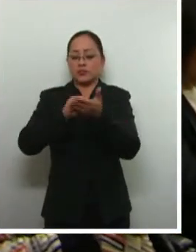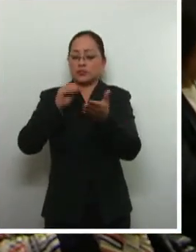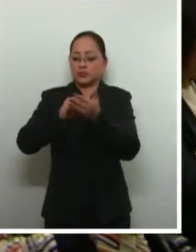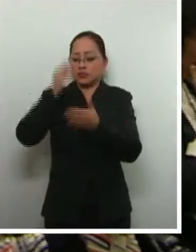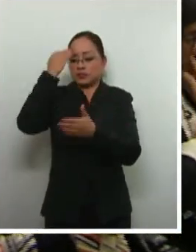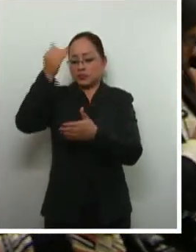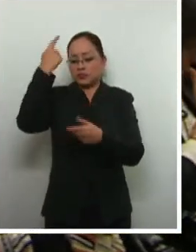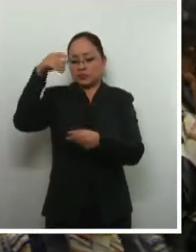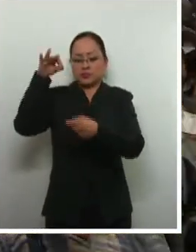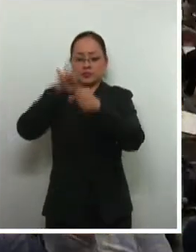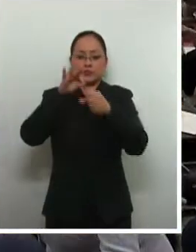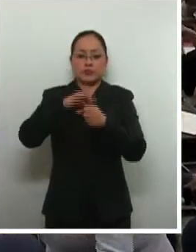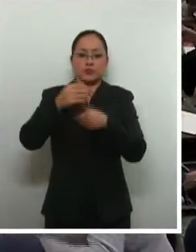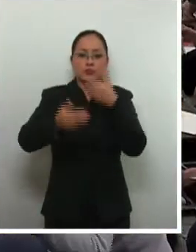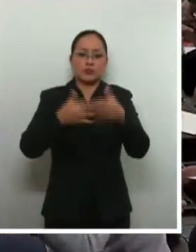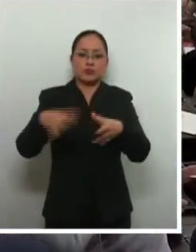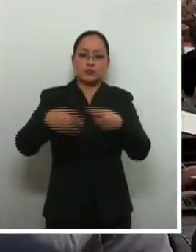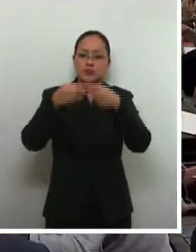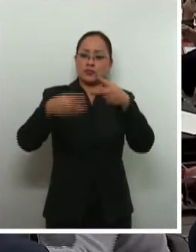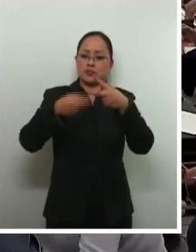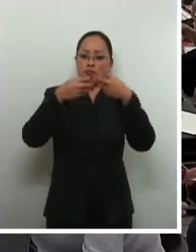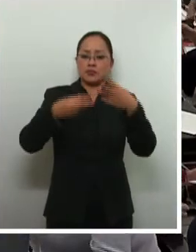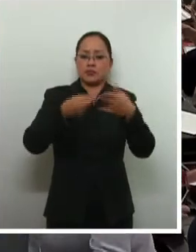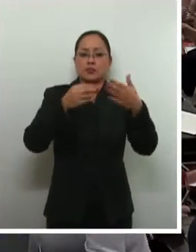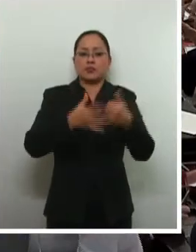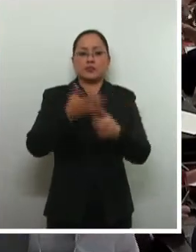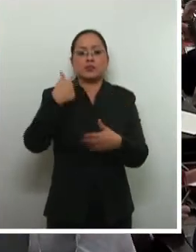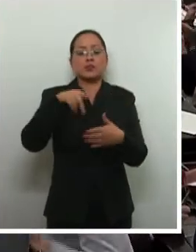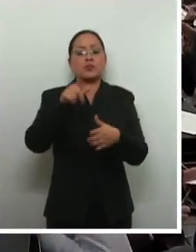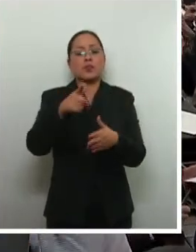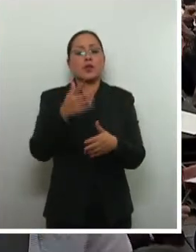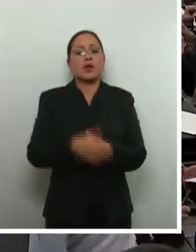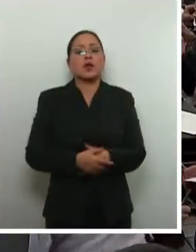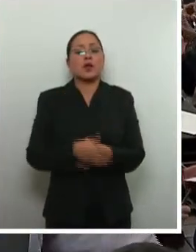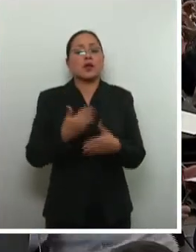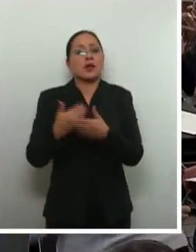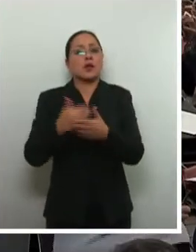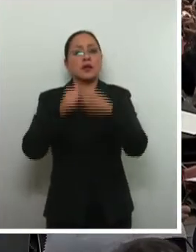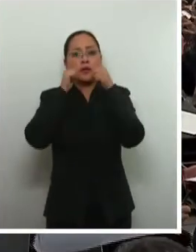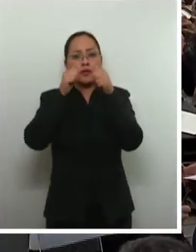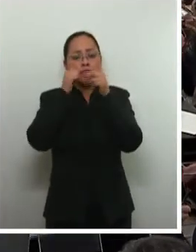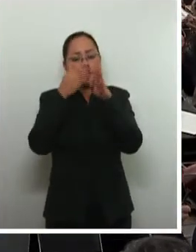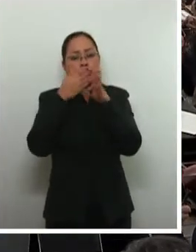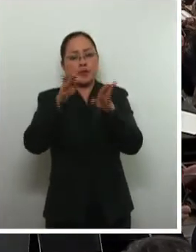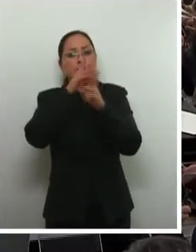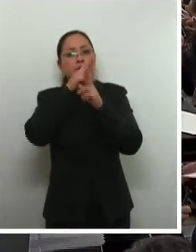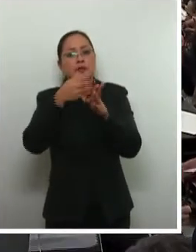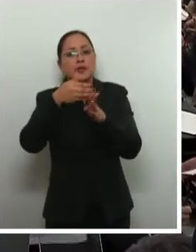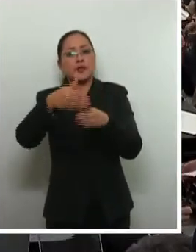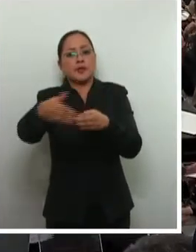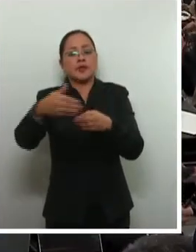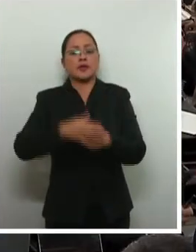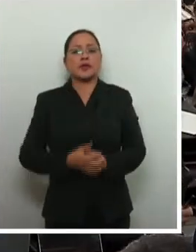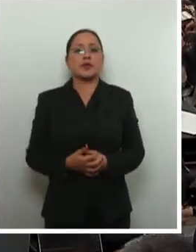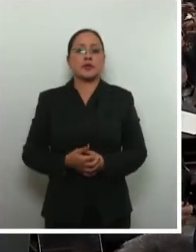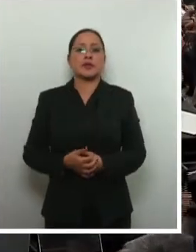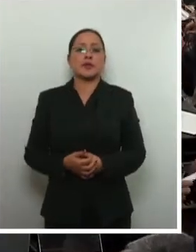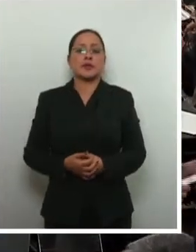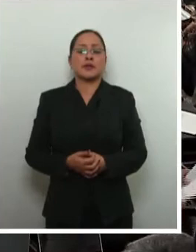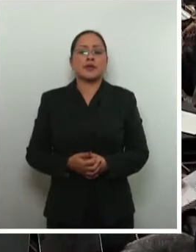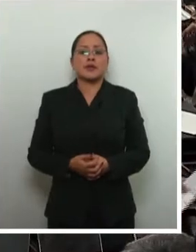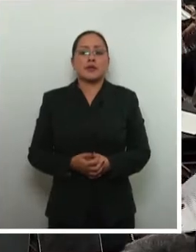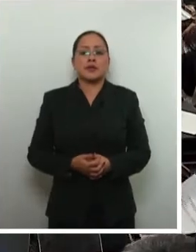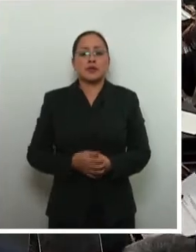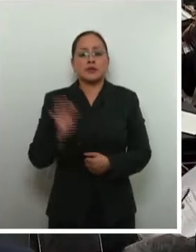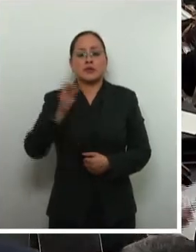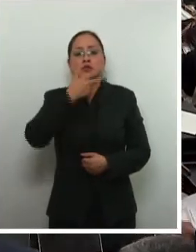sistema electrónico para sumar los votos que falten, así que estaremos escuchando los resultados en unos momentos más. Diputado o diputada de